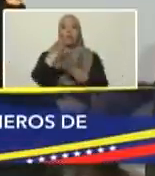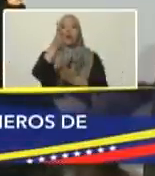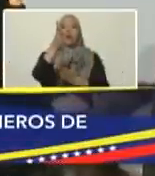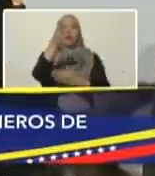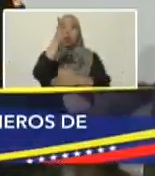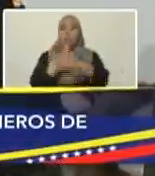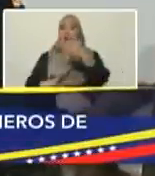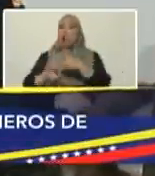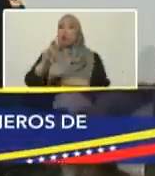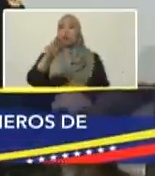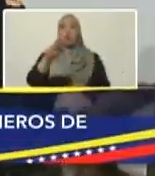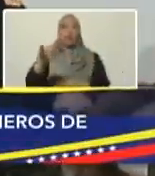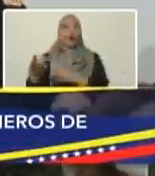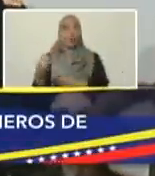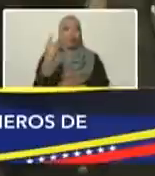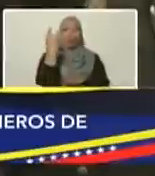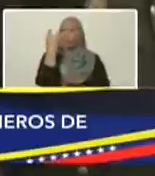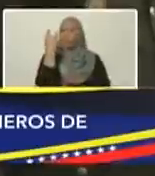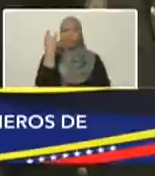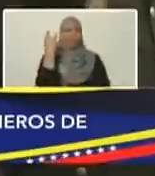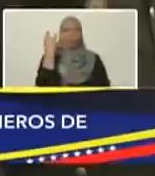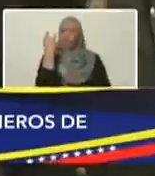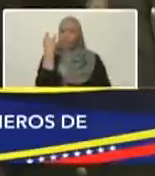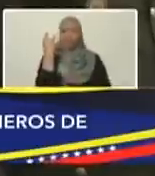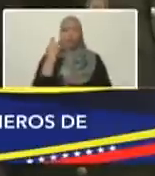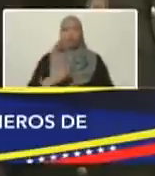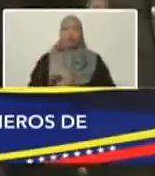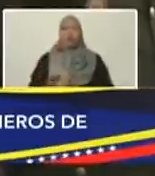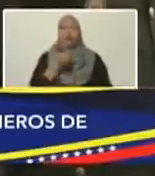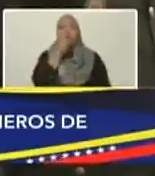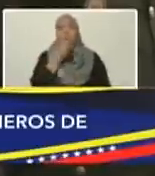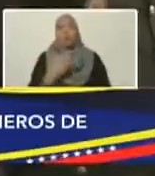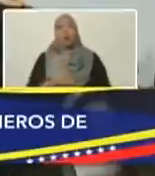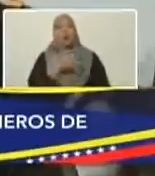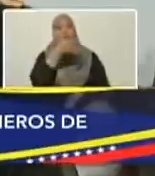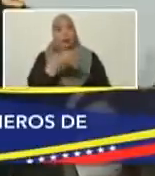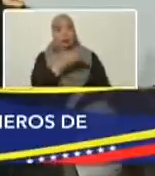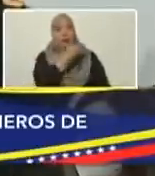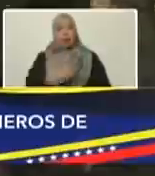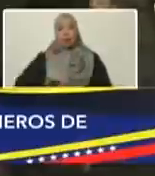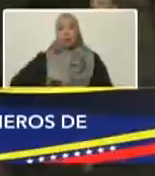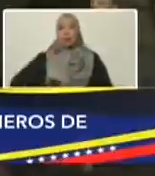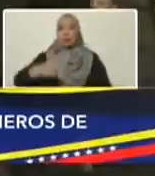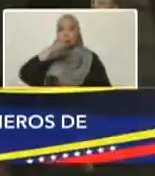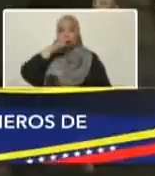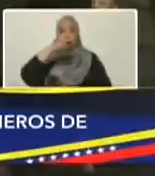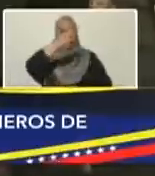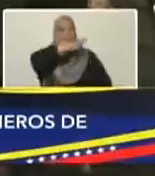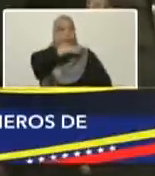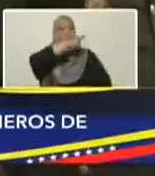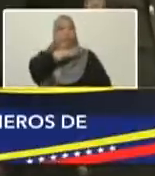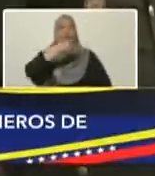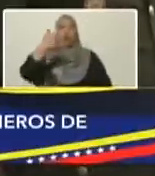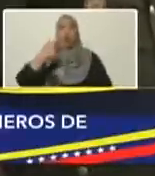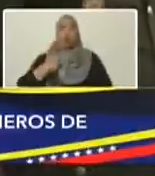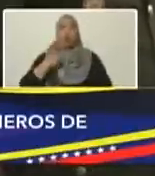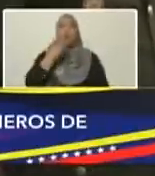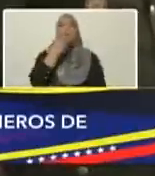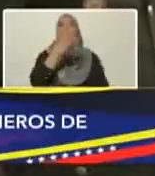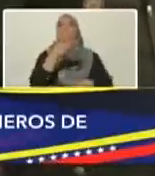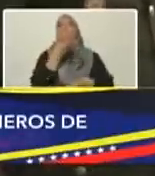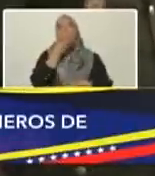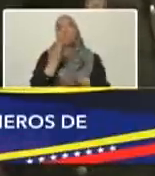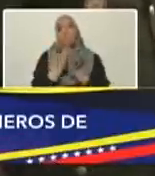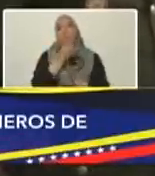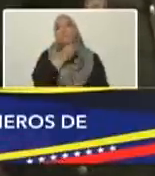siempre. Traidores nunca. Mi comandante jefe, buenas tardes. Buenas tardes. Solicito su autorización para